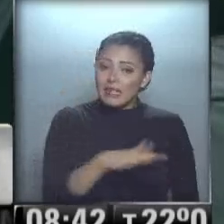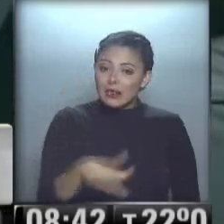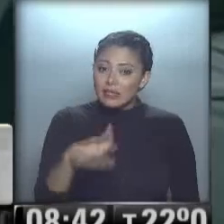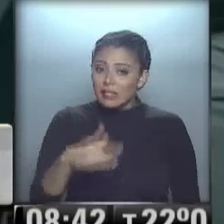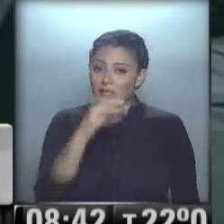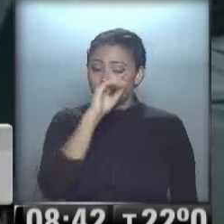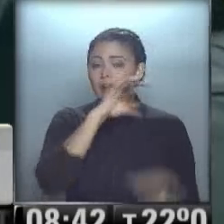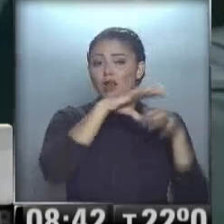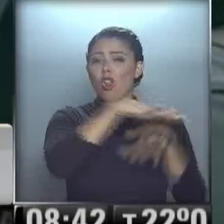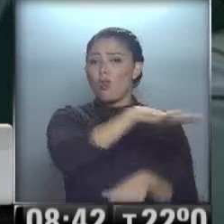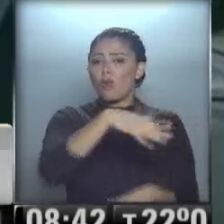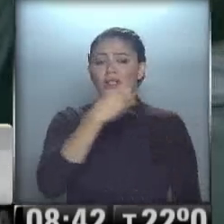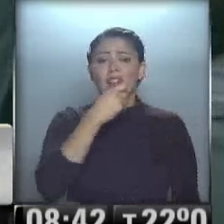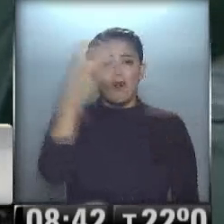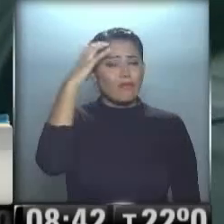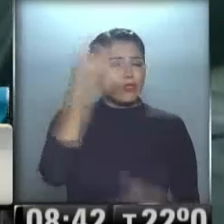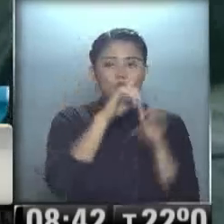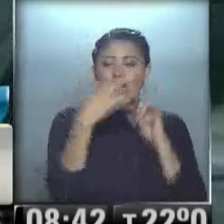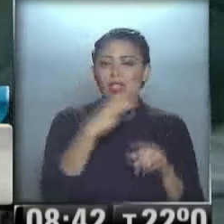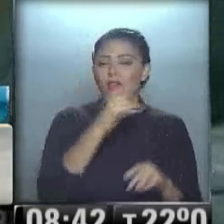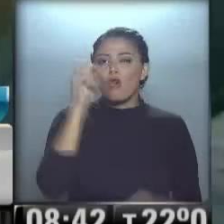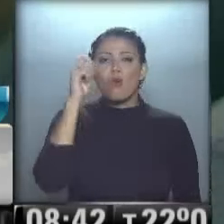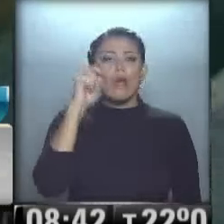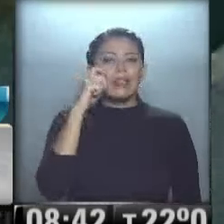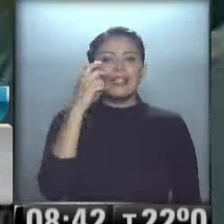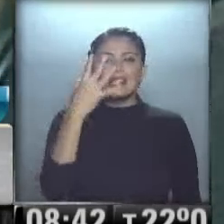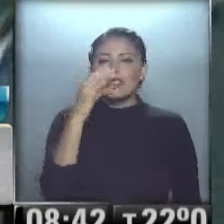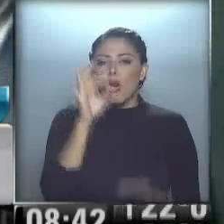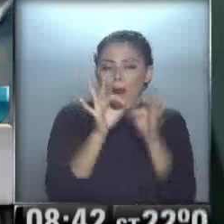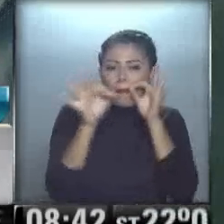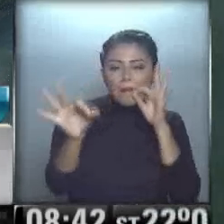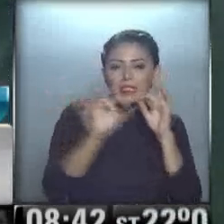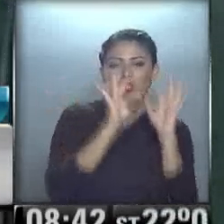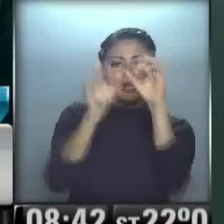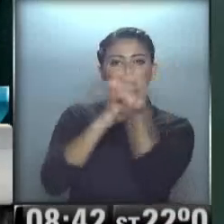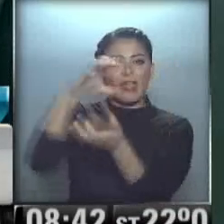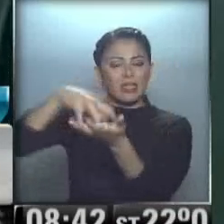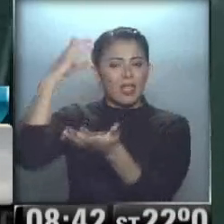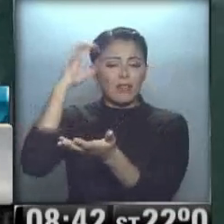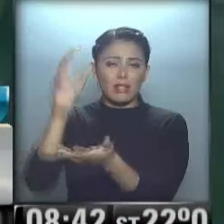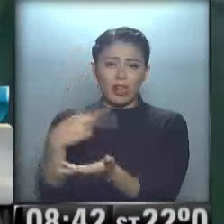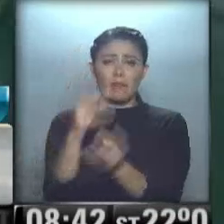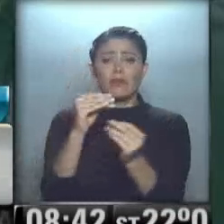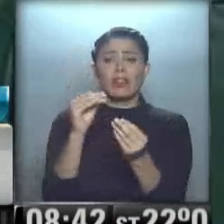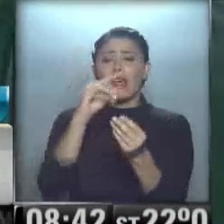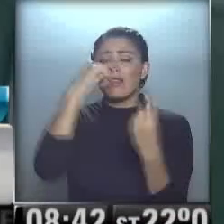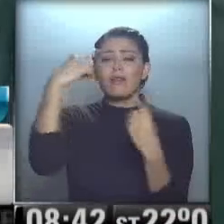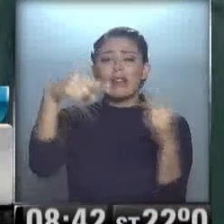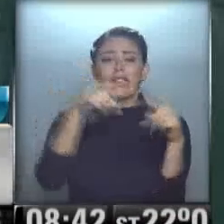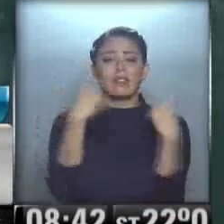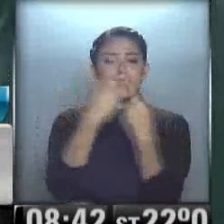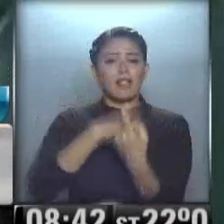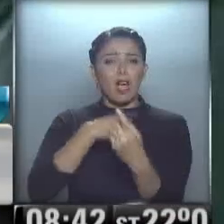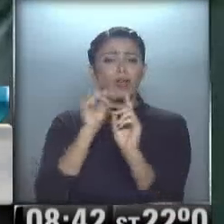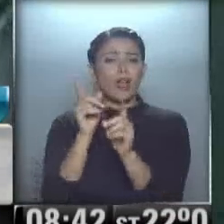intemperie en un lugar sin baños donde tienen que caminar 45 Met para llegar a un baño que es un baño precario porque es compartido con muchas salas